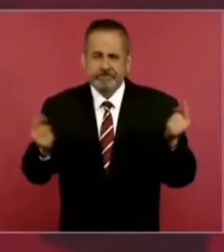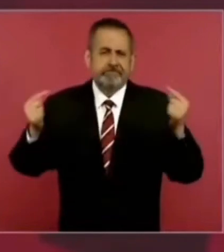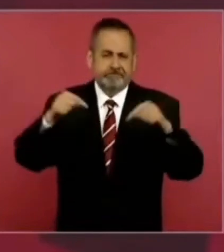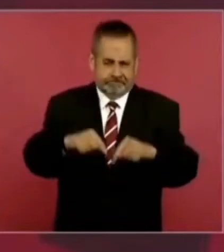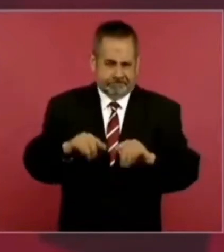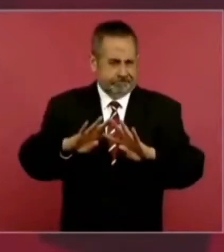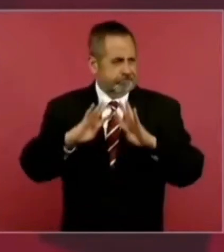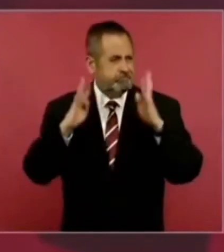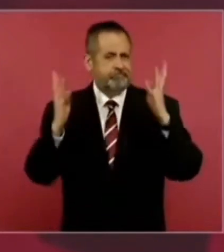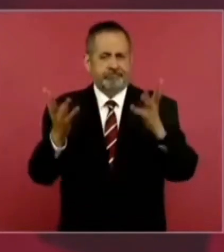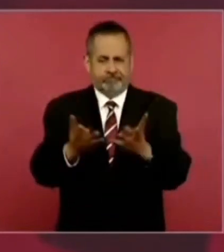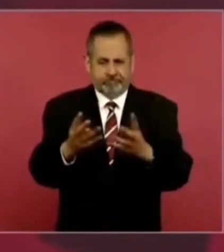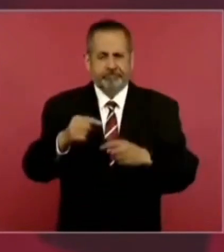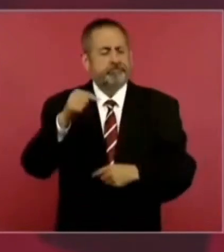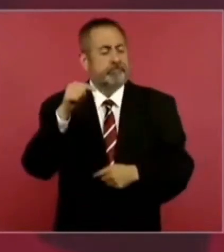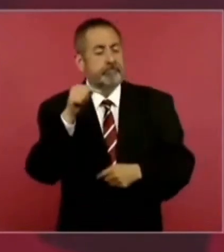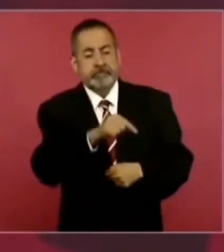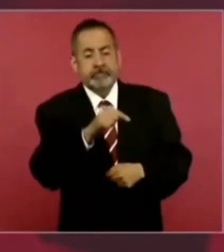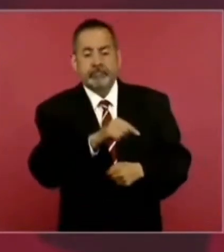asistieron.